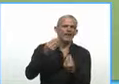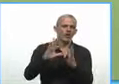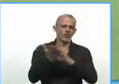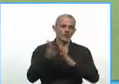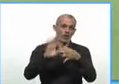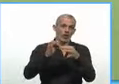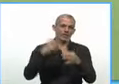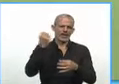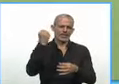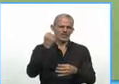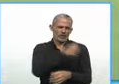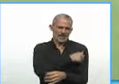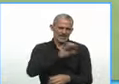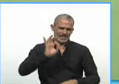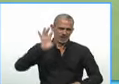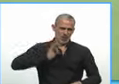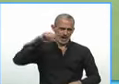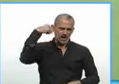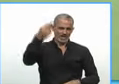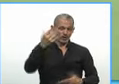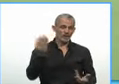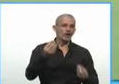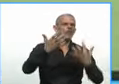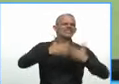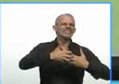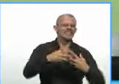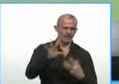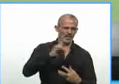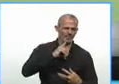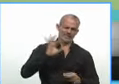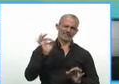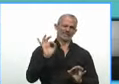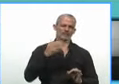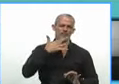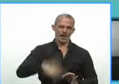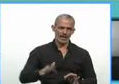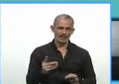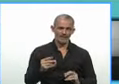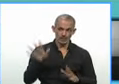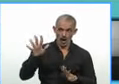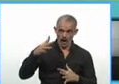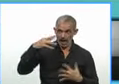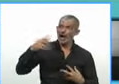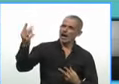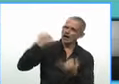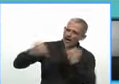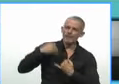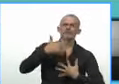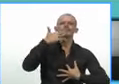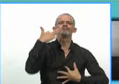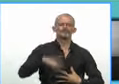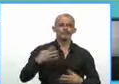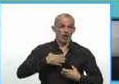Juego Olímpico. Creo que Gaby dejó muy en claro cuáles son los sistemas que él quiere hacer y en base a eso nos entrenamos. Creo que eso también está bueno porque te